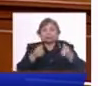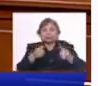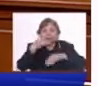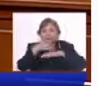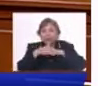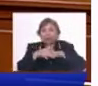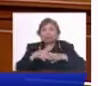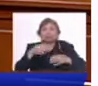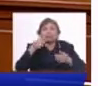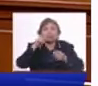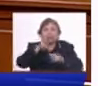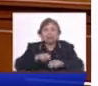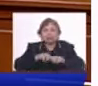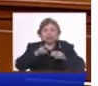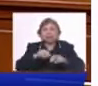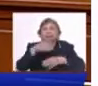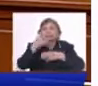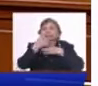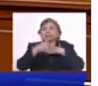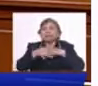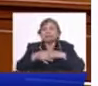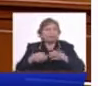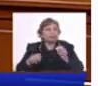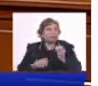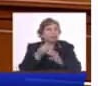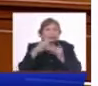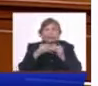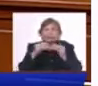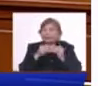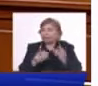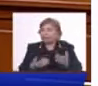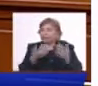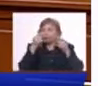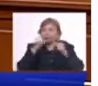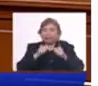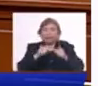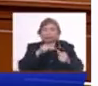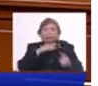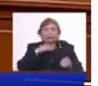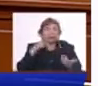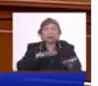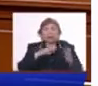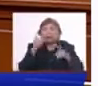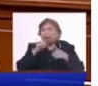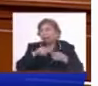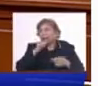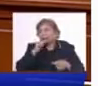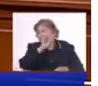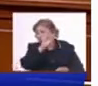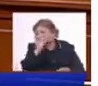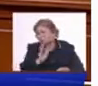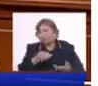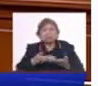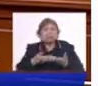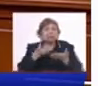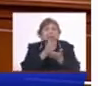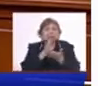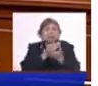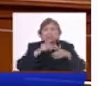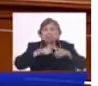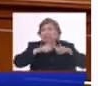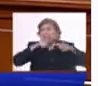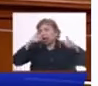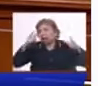el vacío del agro, desde el vacío de los emprendedores pequeños que están destinados a morir así, porque nunca serán ni medianos ni